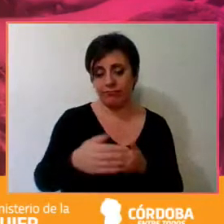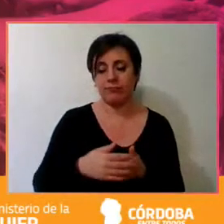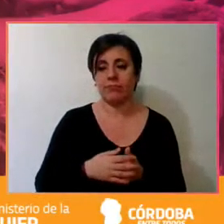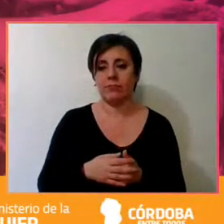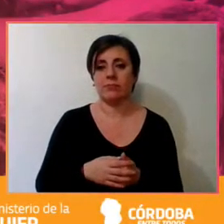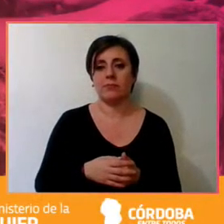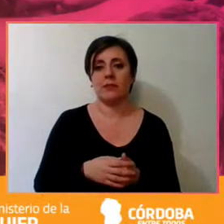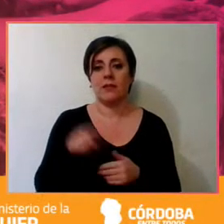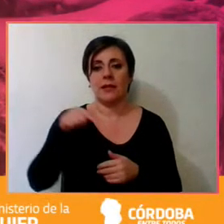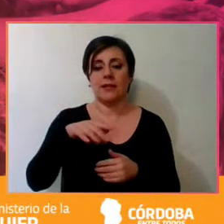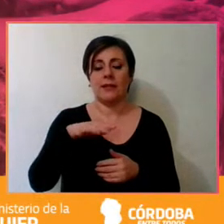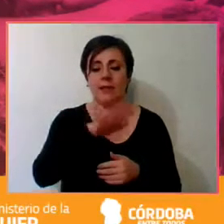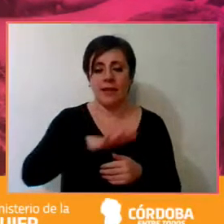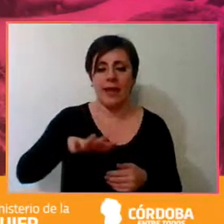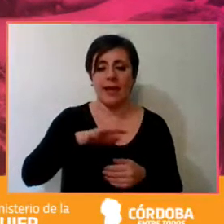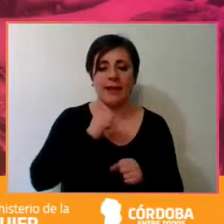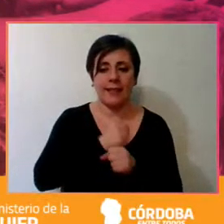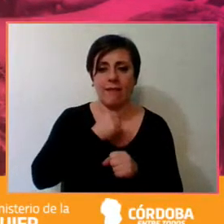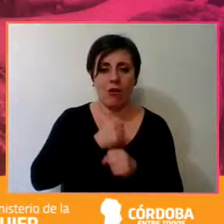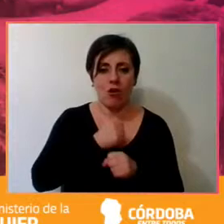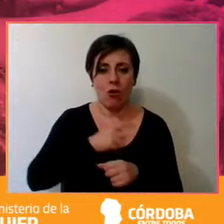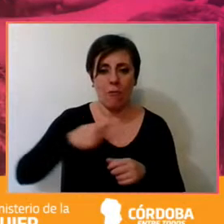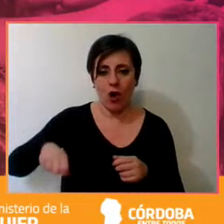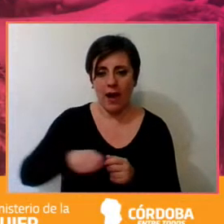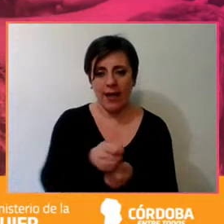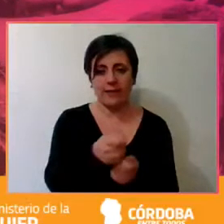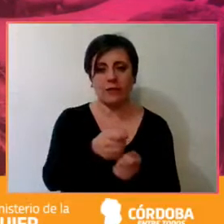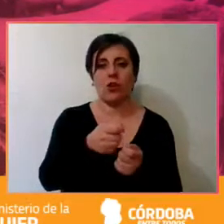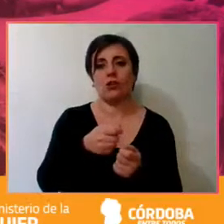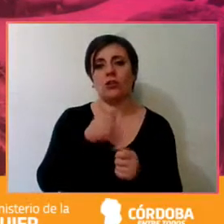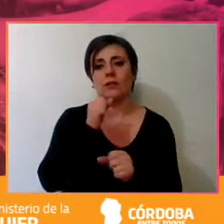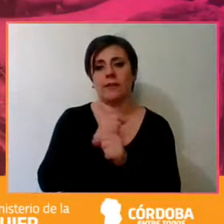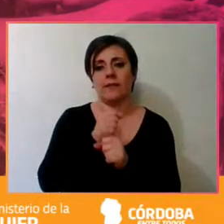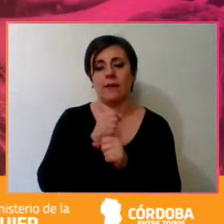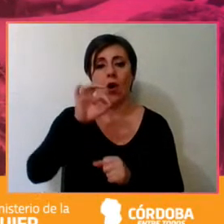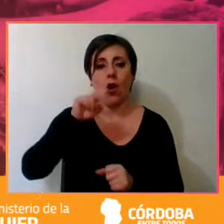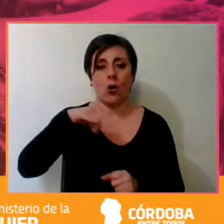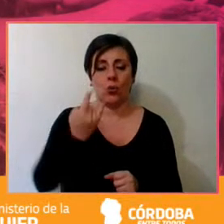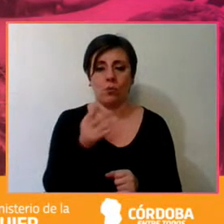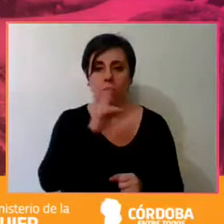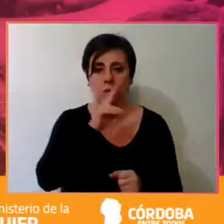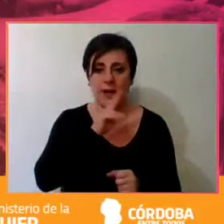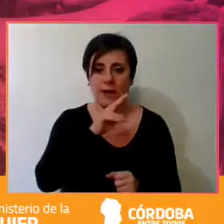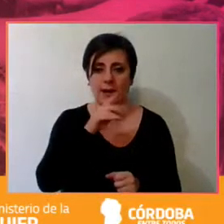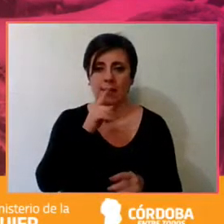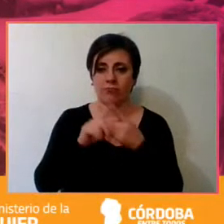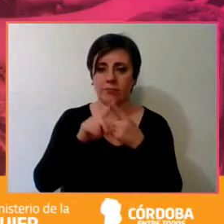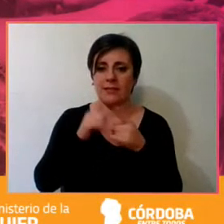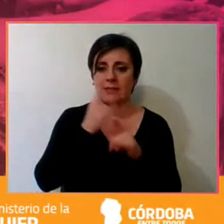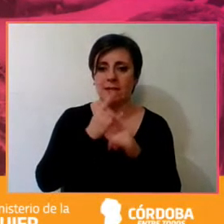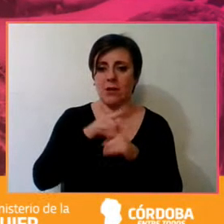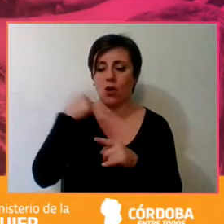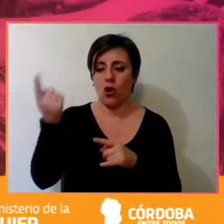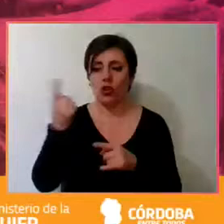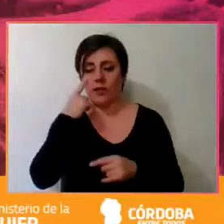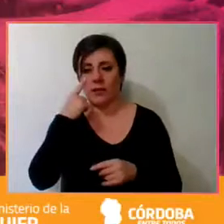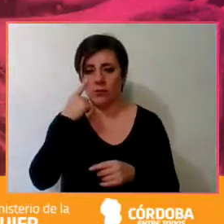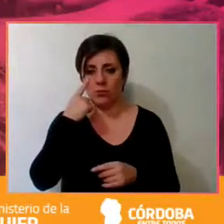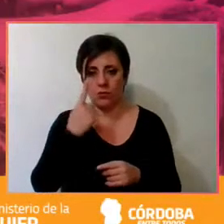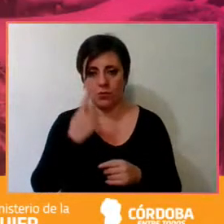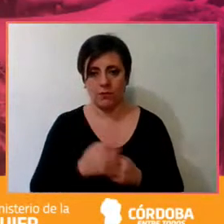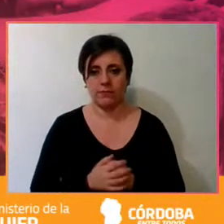marco de este trabajo como gestión que realizamos desde ONU Mujeres, asociadas siempre con otras agencias, quiero mencionarlo así,